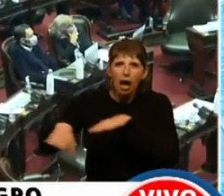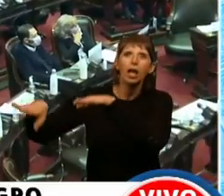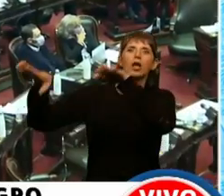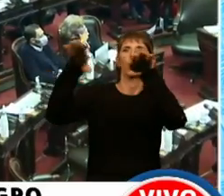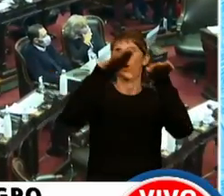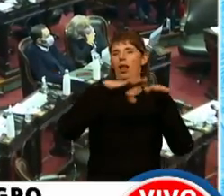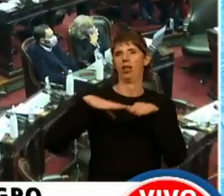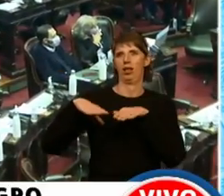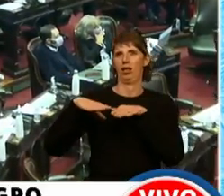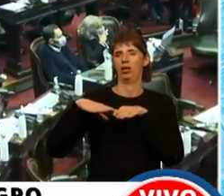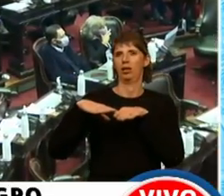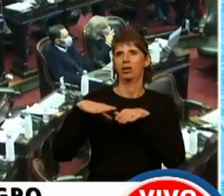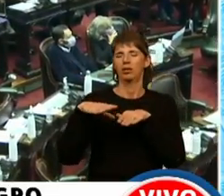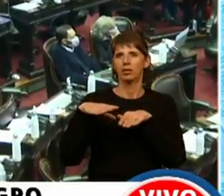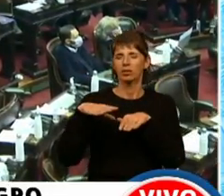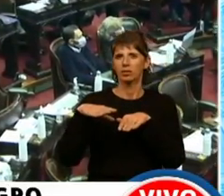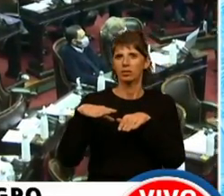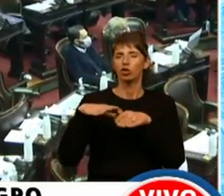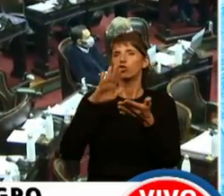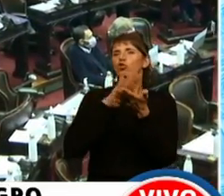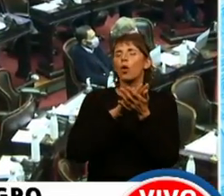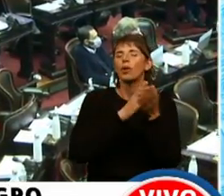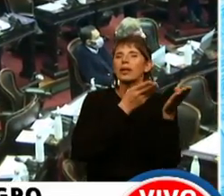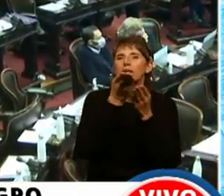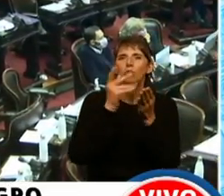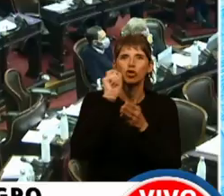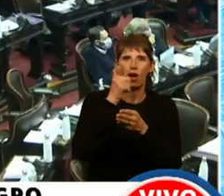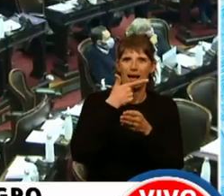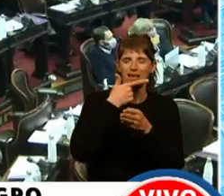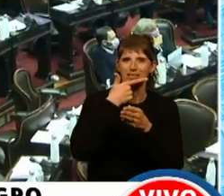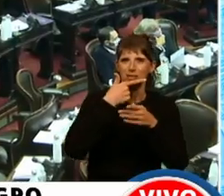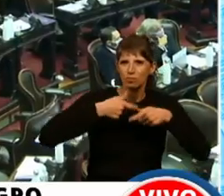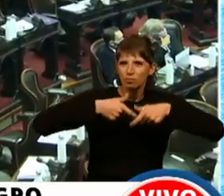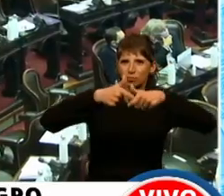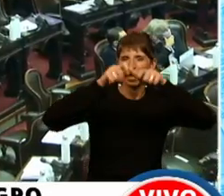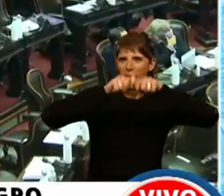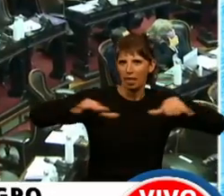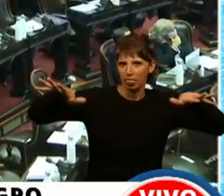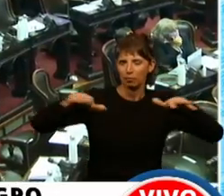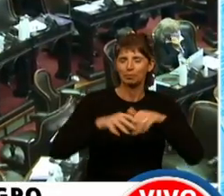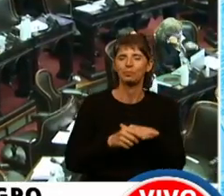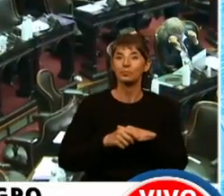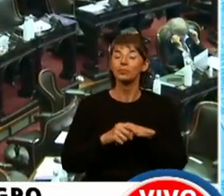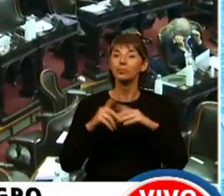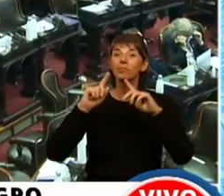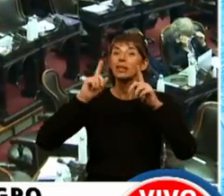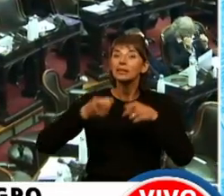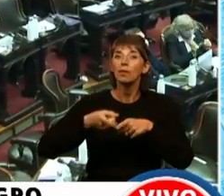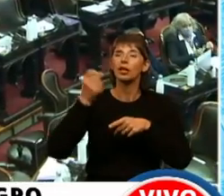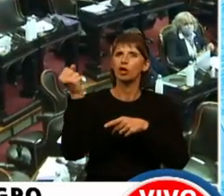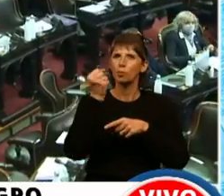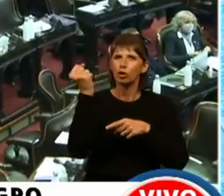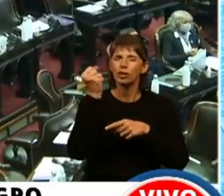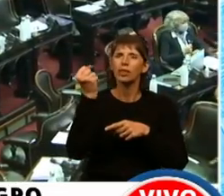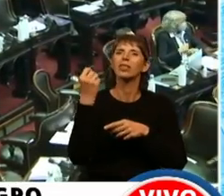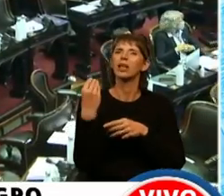materia de los servicios de gas por red también tenemos que señalar la importancia